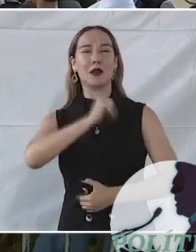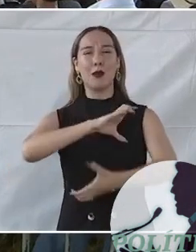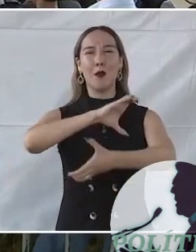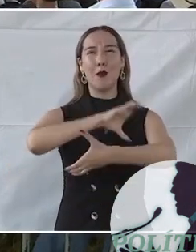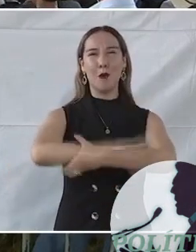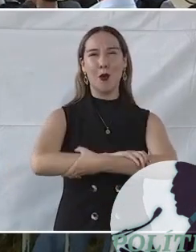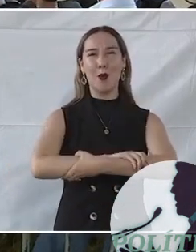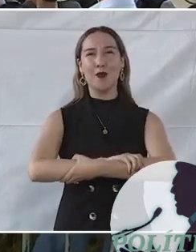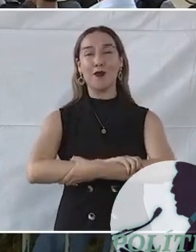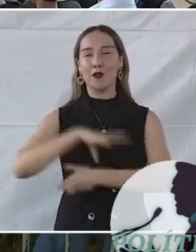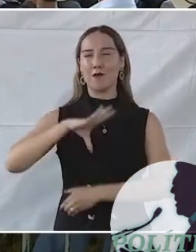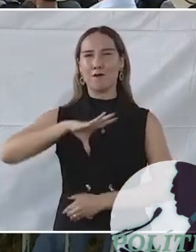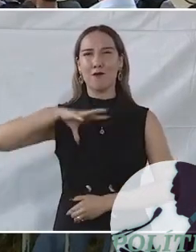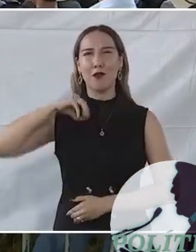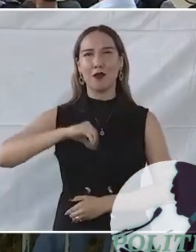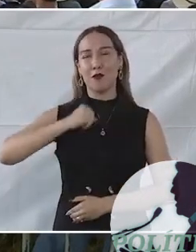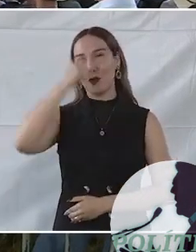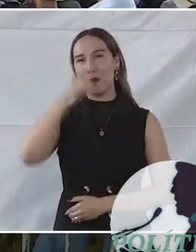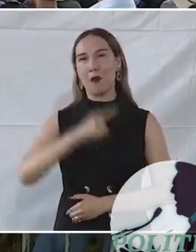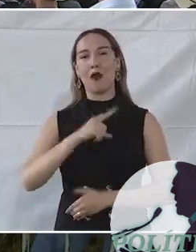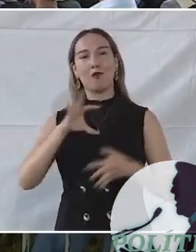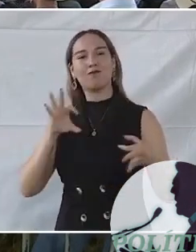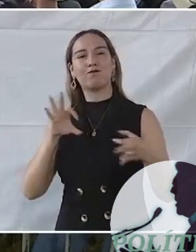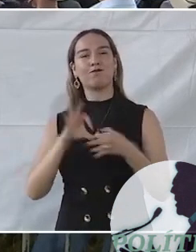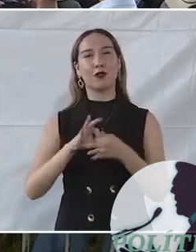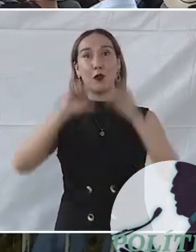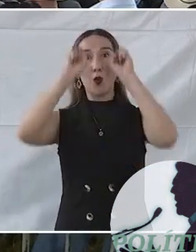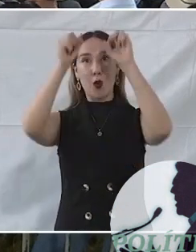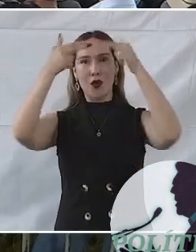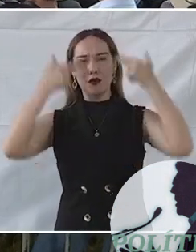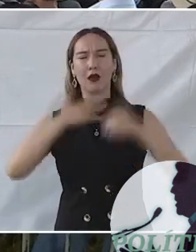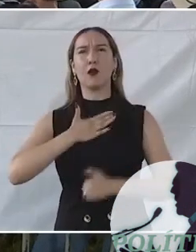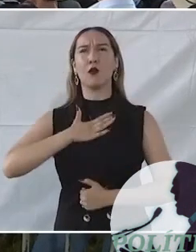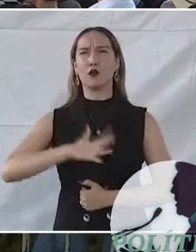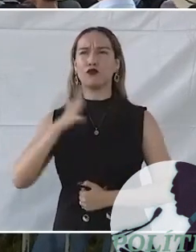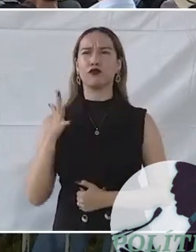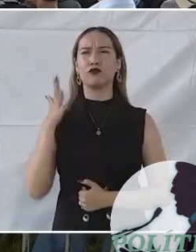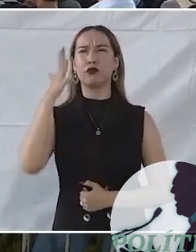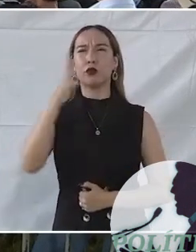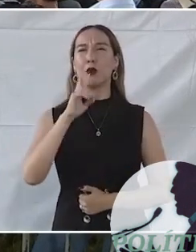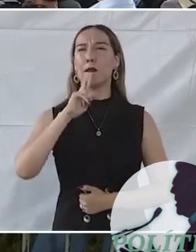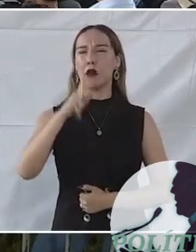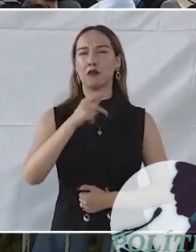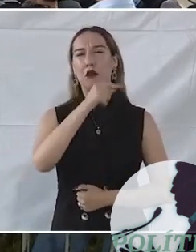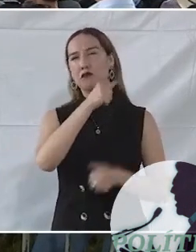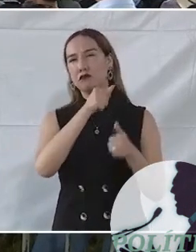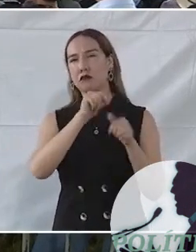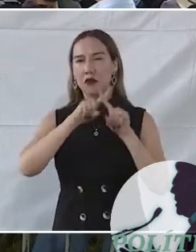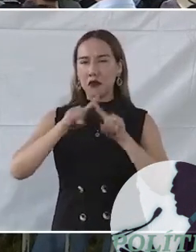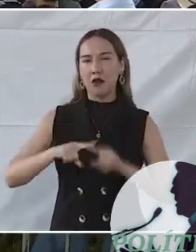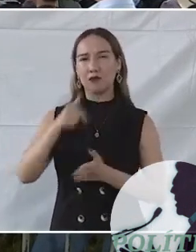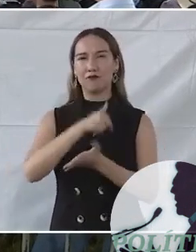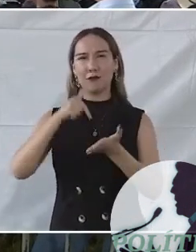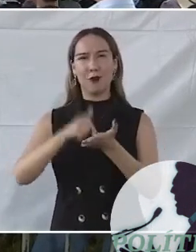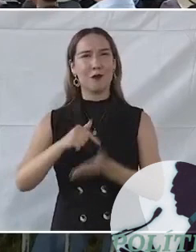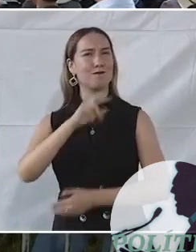para construir un México lindo y querido y una Huasteca más justa y próspera para nuestros pueblos originarios, pero sobre todo